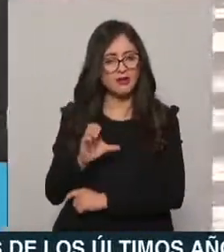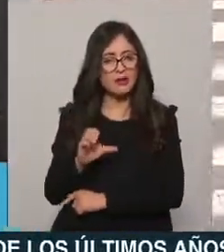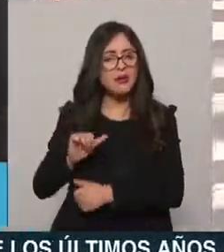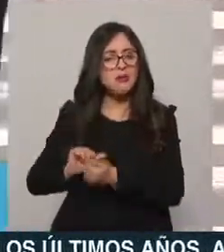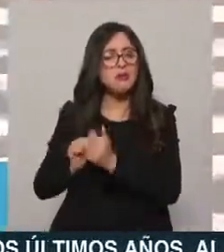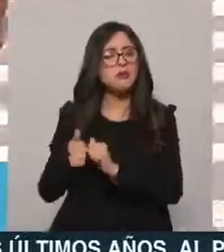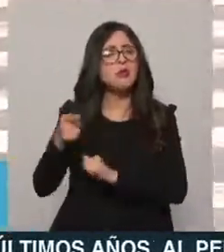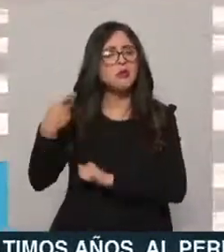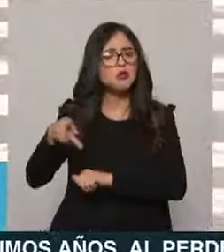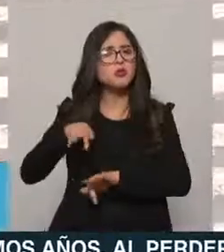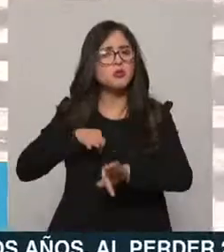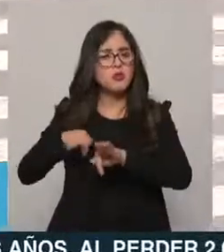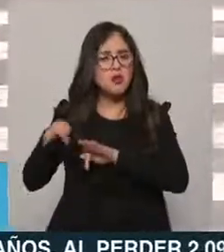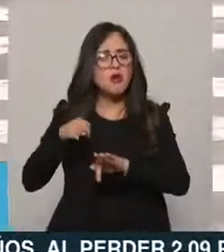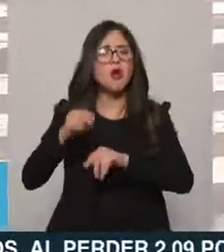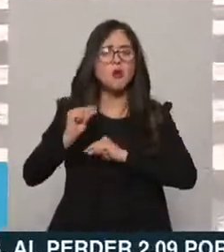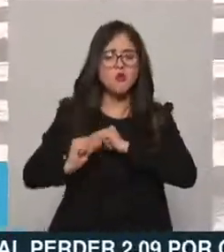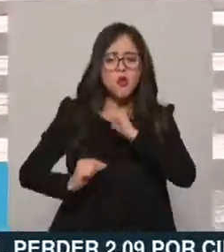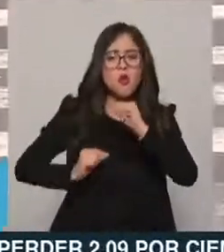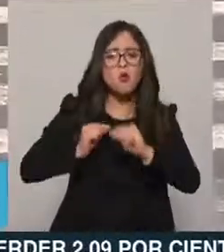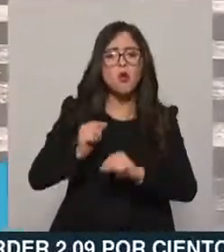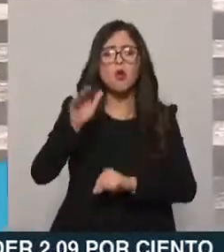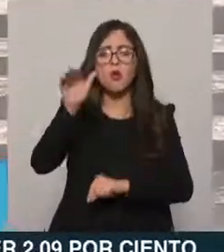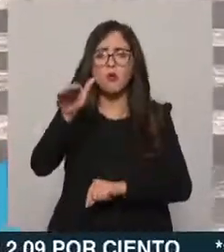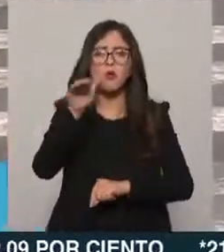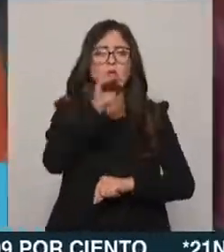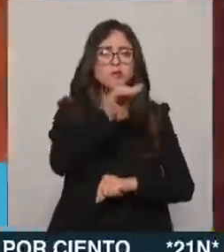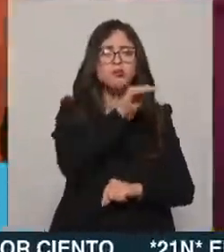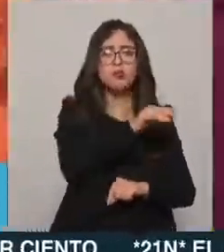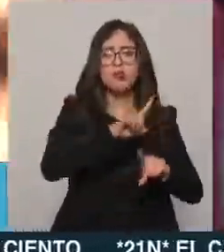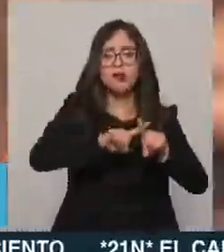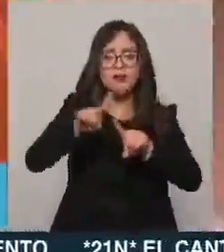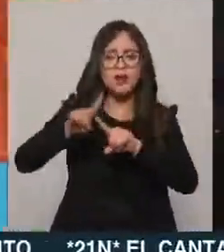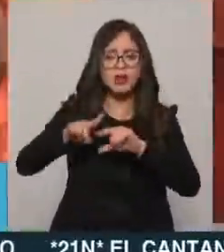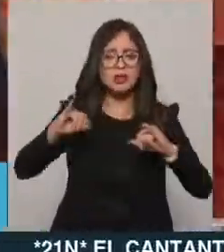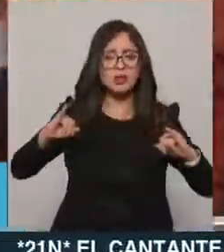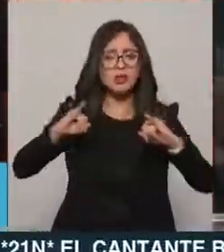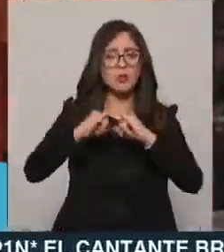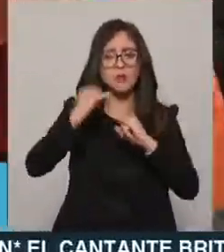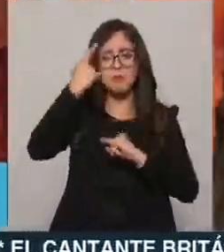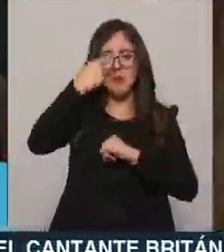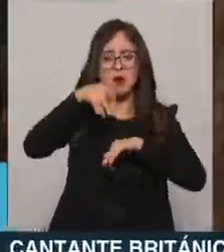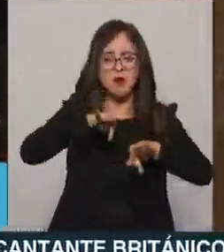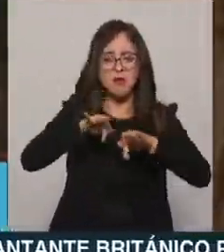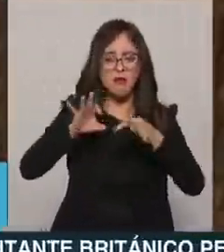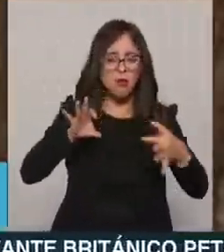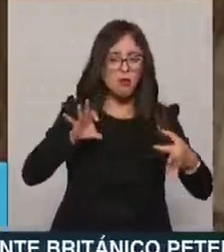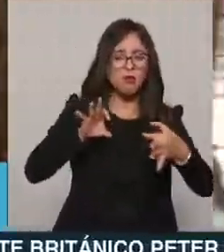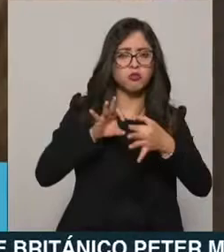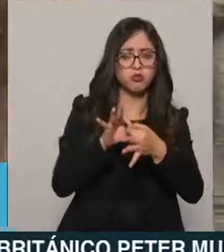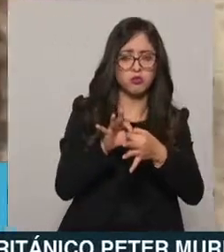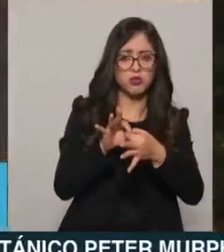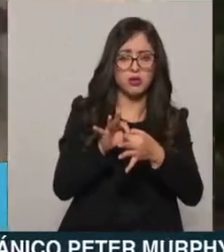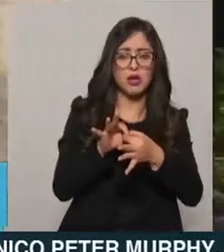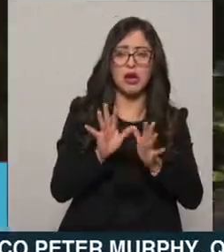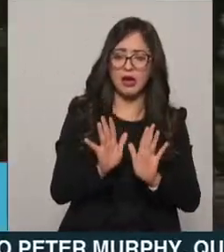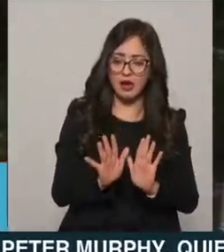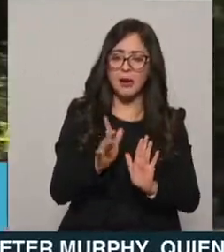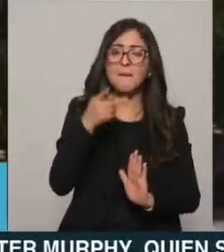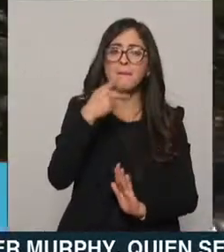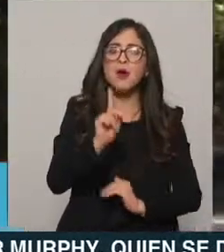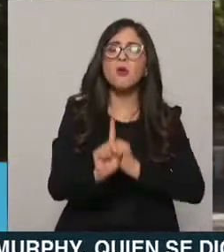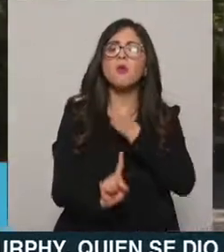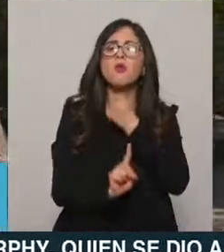hecho justamente invitando a las instituciones a que se trabaje conjuntamente. Más bien el problema está